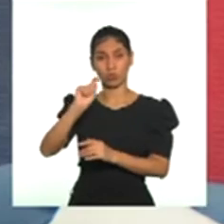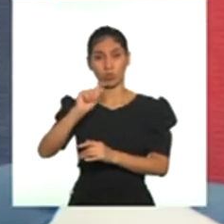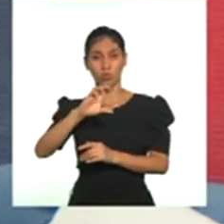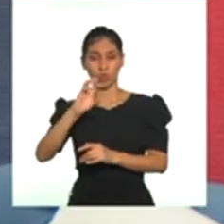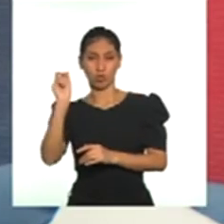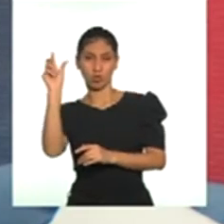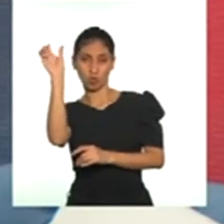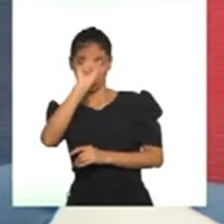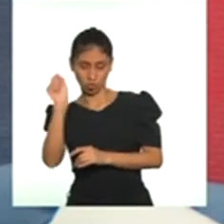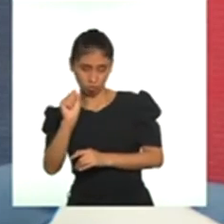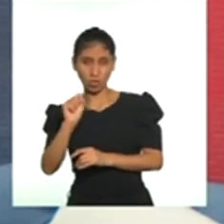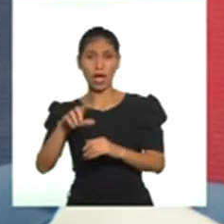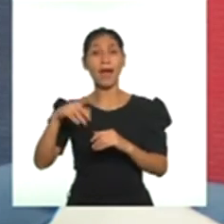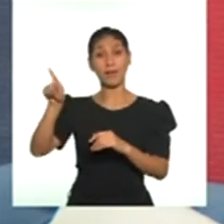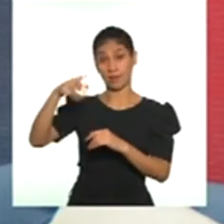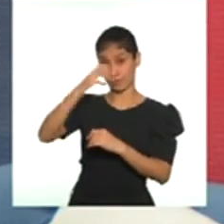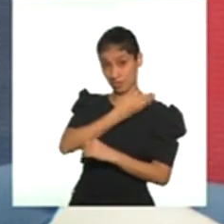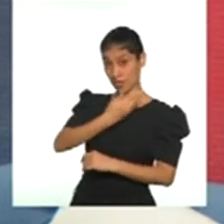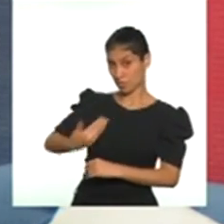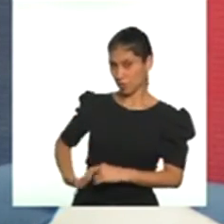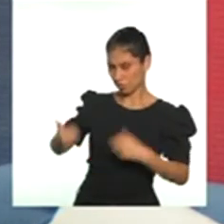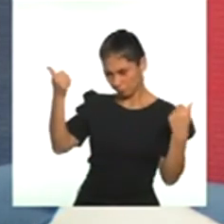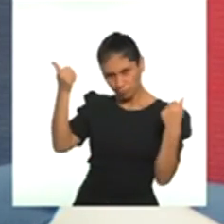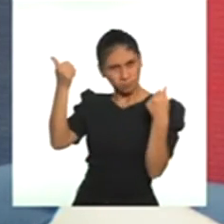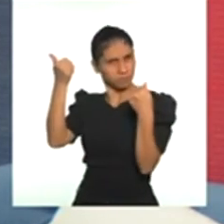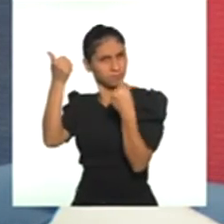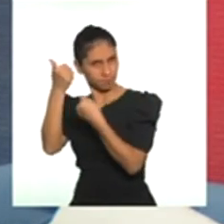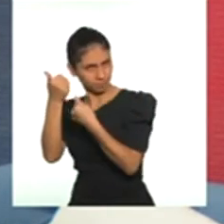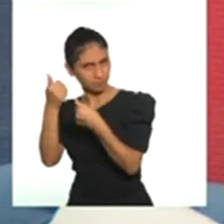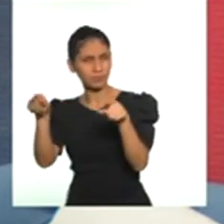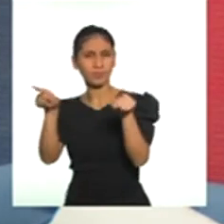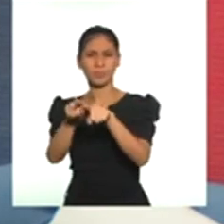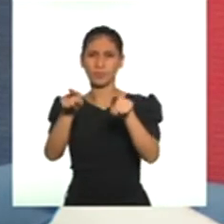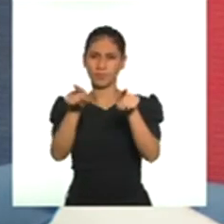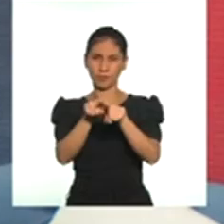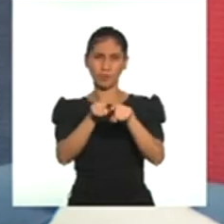gobierno. Además, revisé que han usado los recursos naturales y culturales